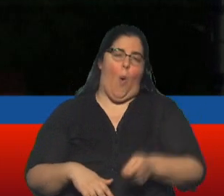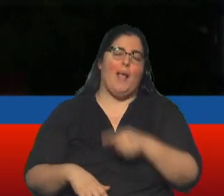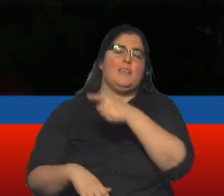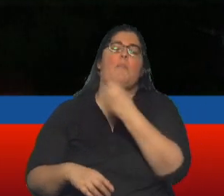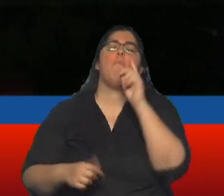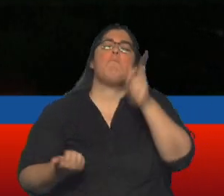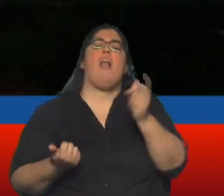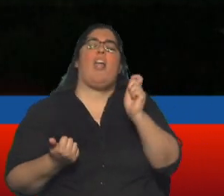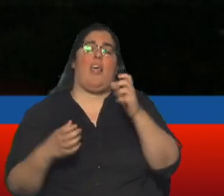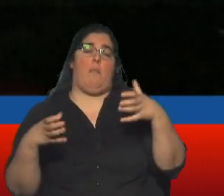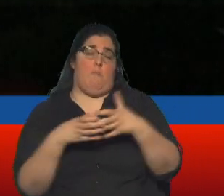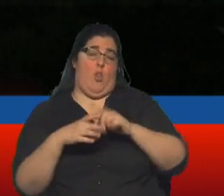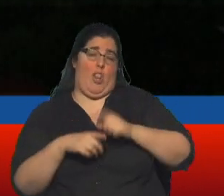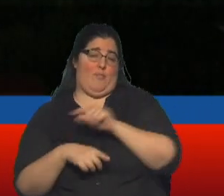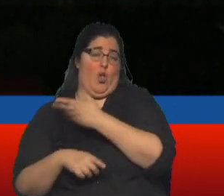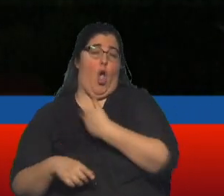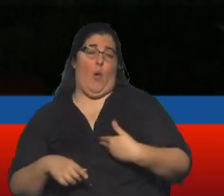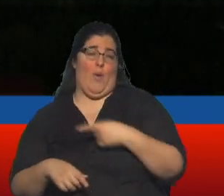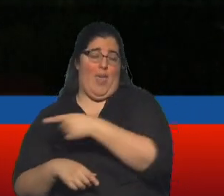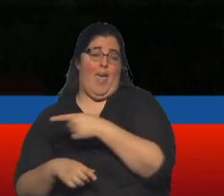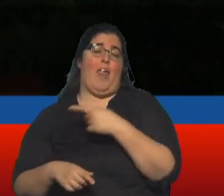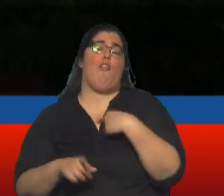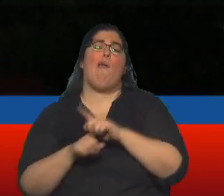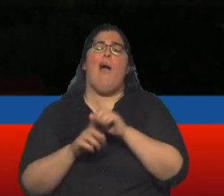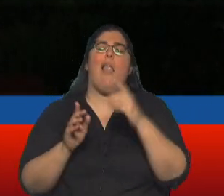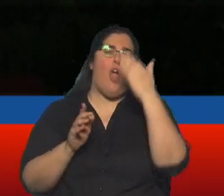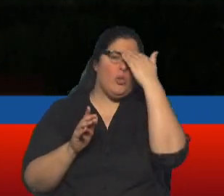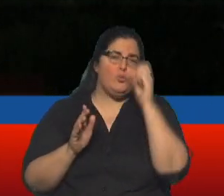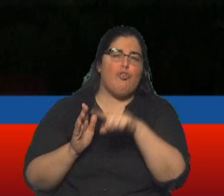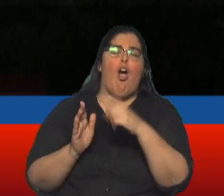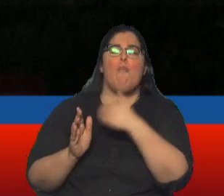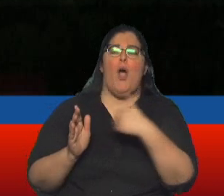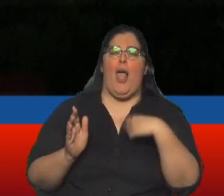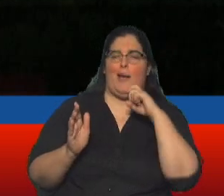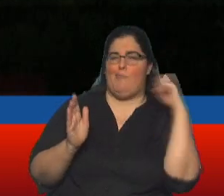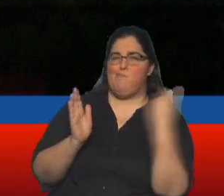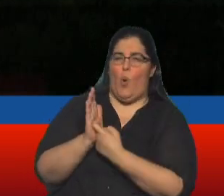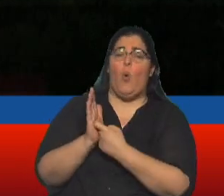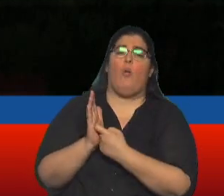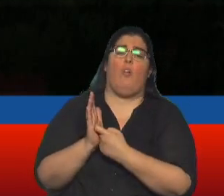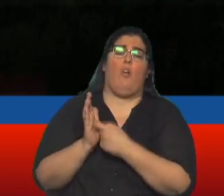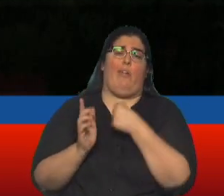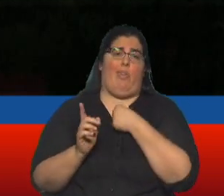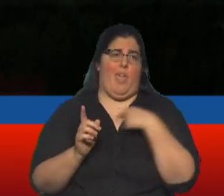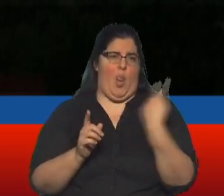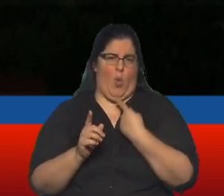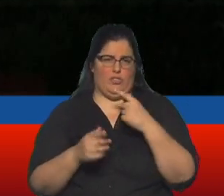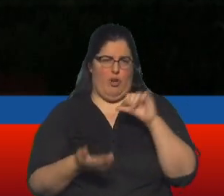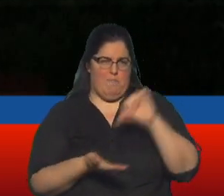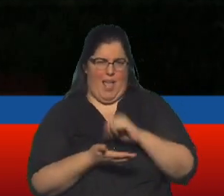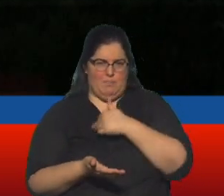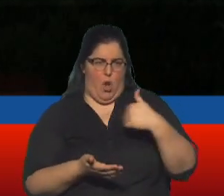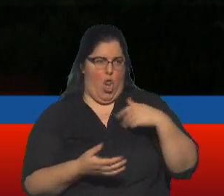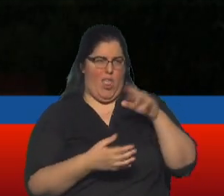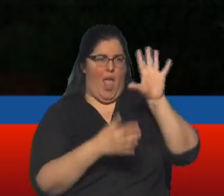partii, gwałcąc polską konstytucję, postanowiła wyprowadzić naszą ojczyznę